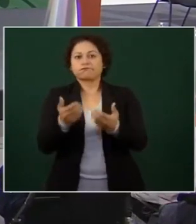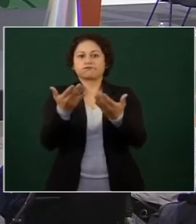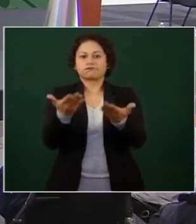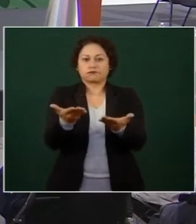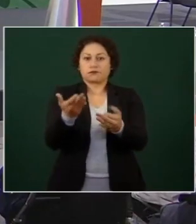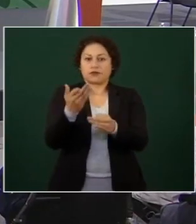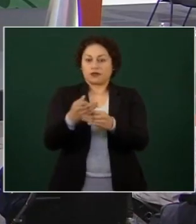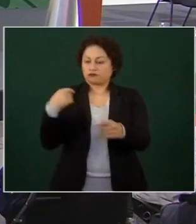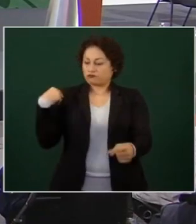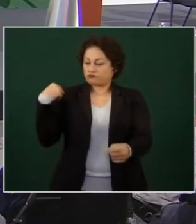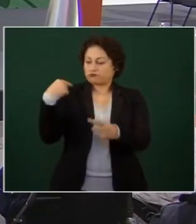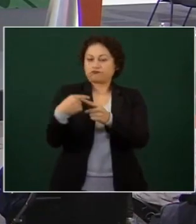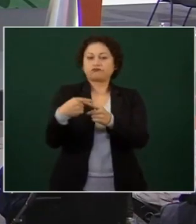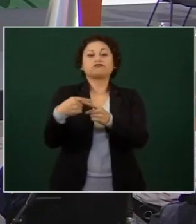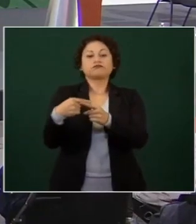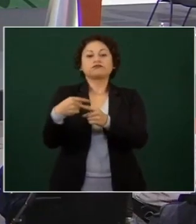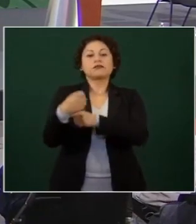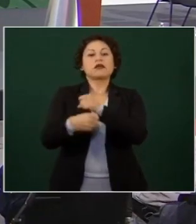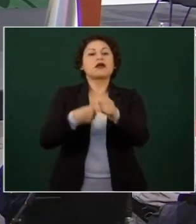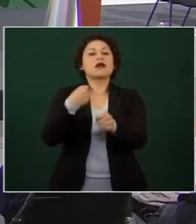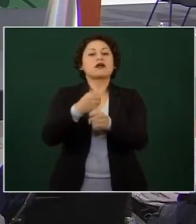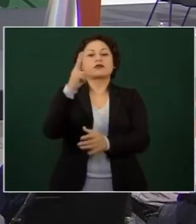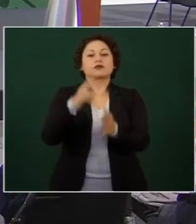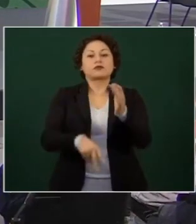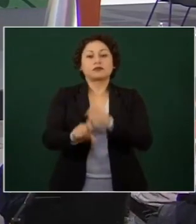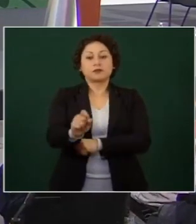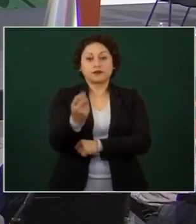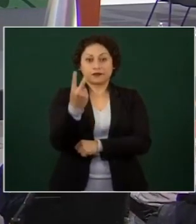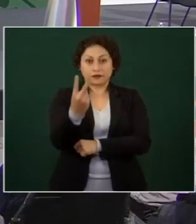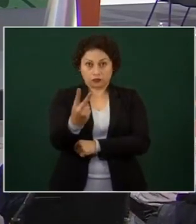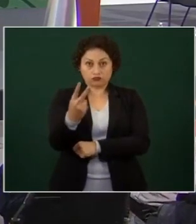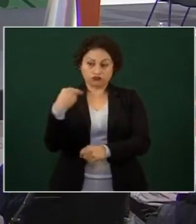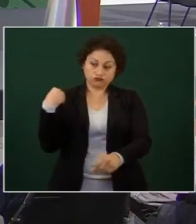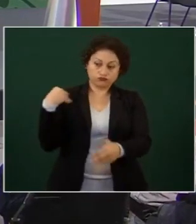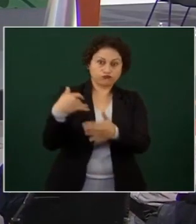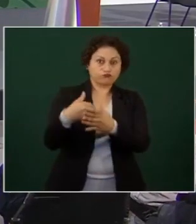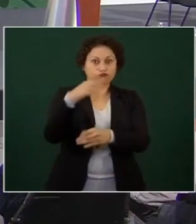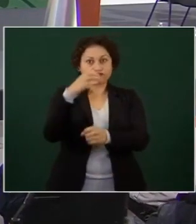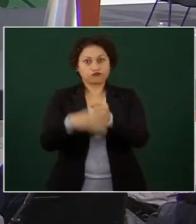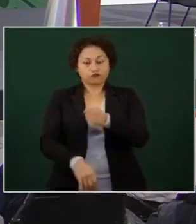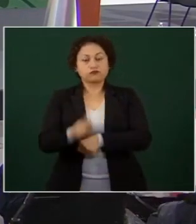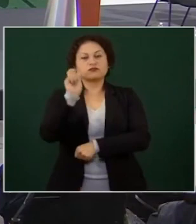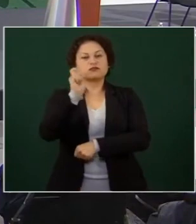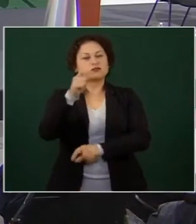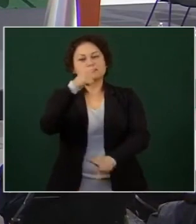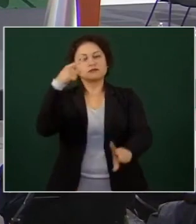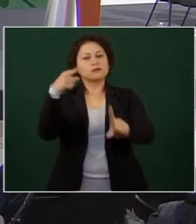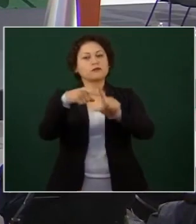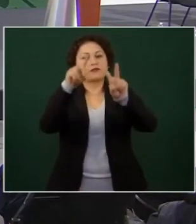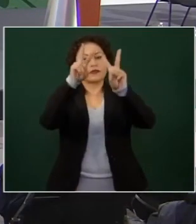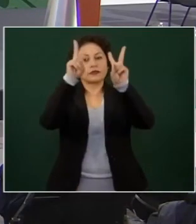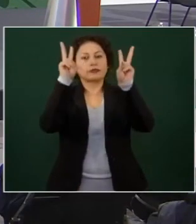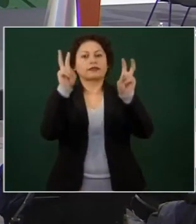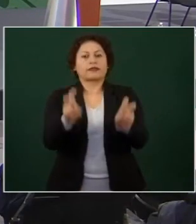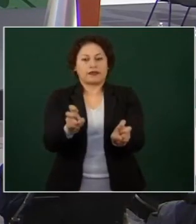del 2022. De los delitos de alto impacto de